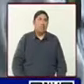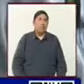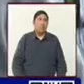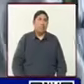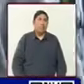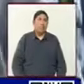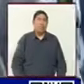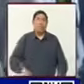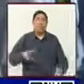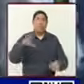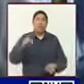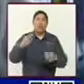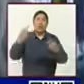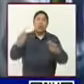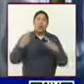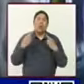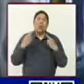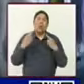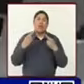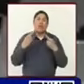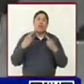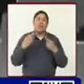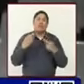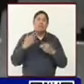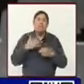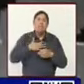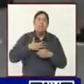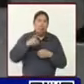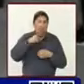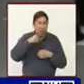No respetan mi sexo ni edad.